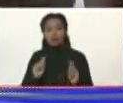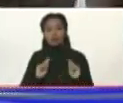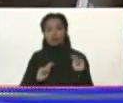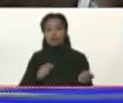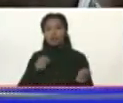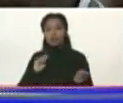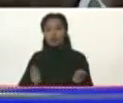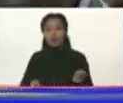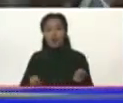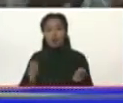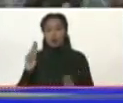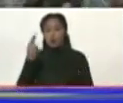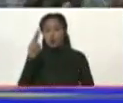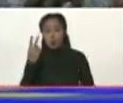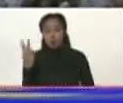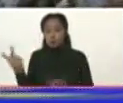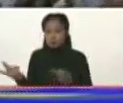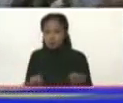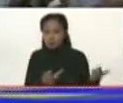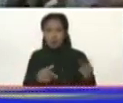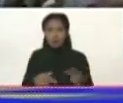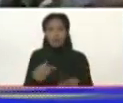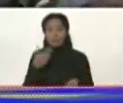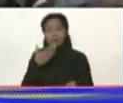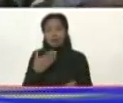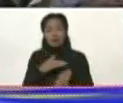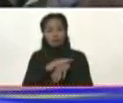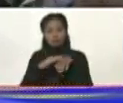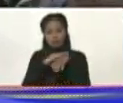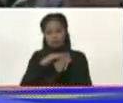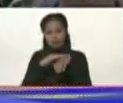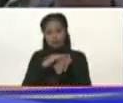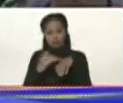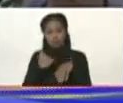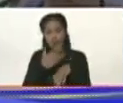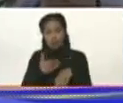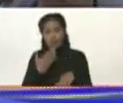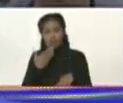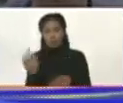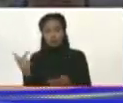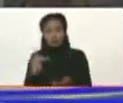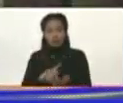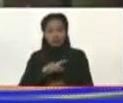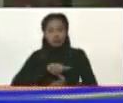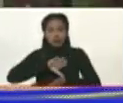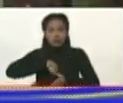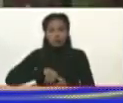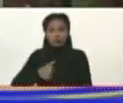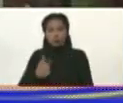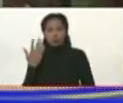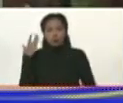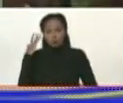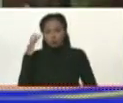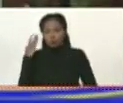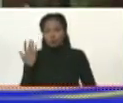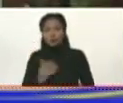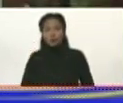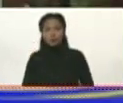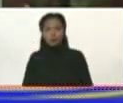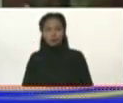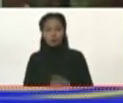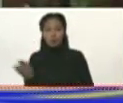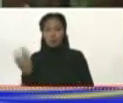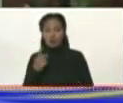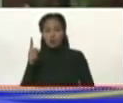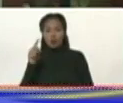Uruguay. Bienvenido y quiero pedirles excusa por haber llegado tarde, haber llegado